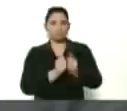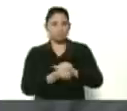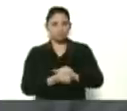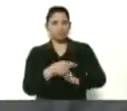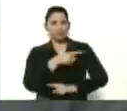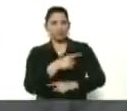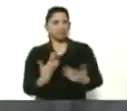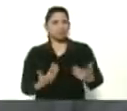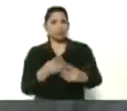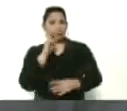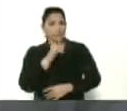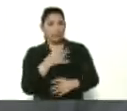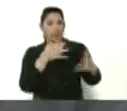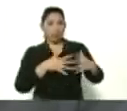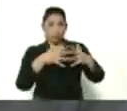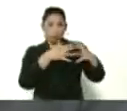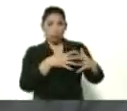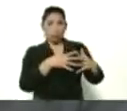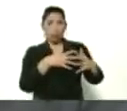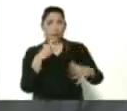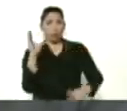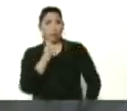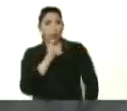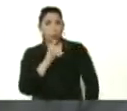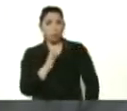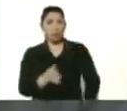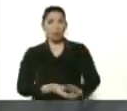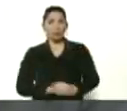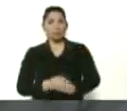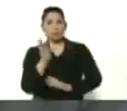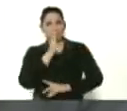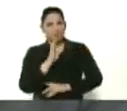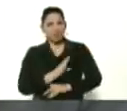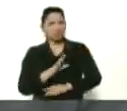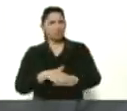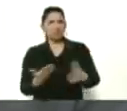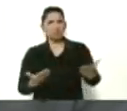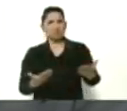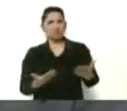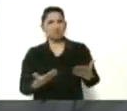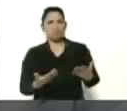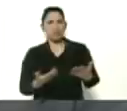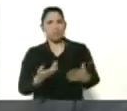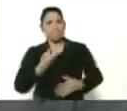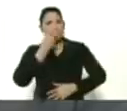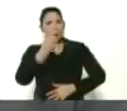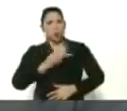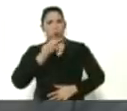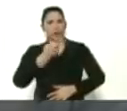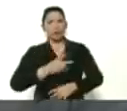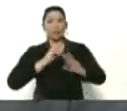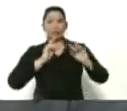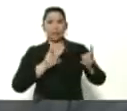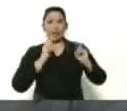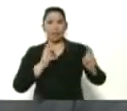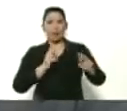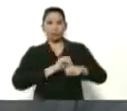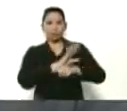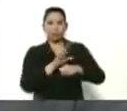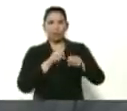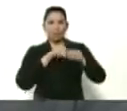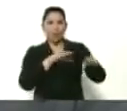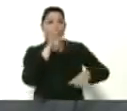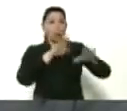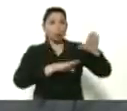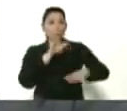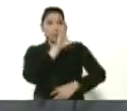que se ven en Estados Unidos, en Colombia, en Brasil, ¿es porque se ha politizado el tema de la pandemia? Algunos países. Se lo